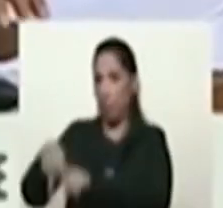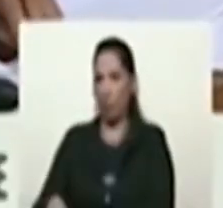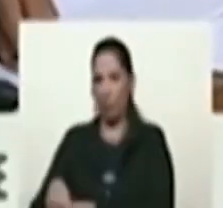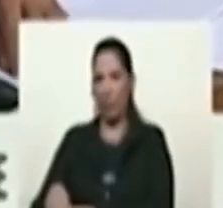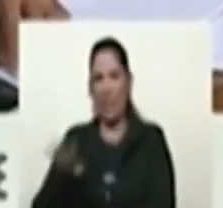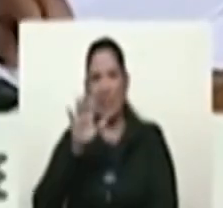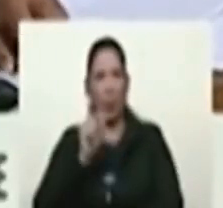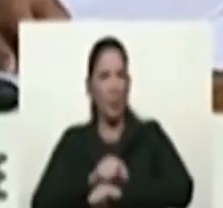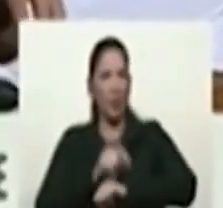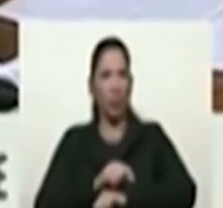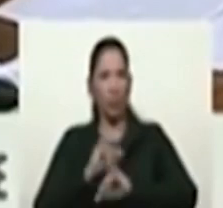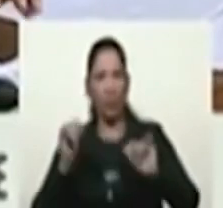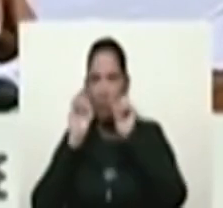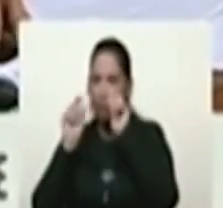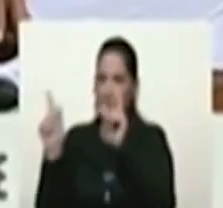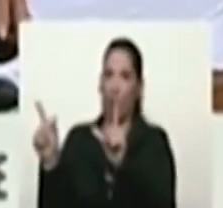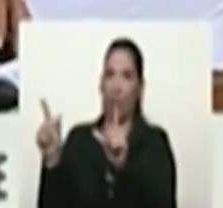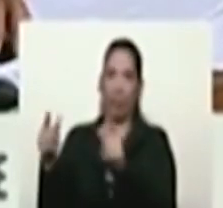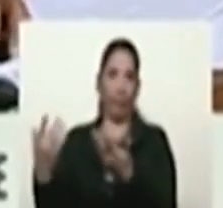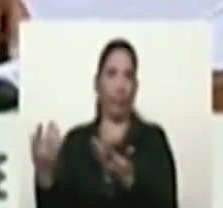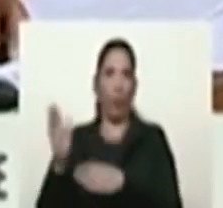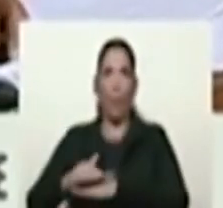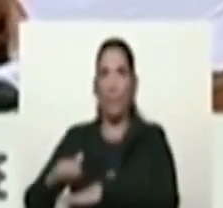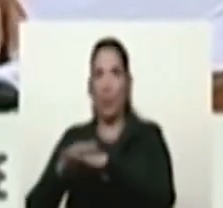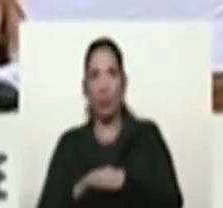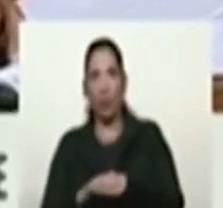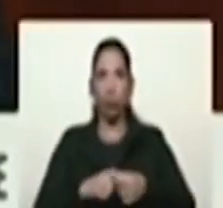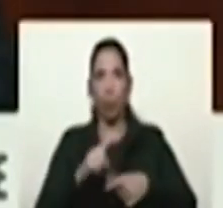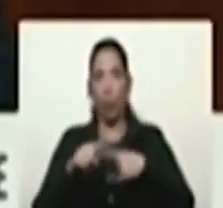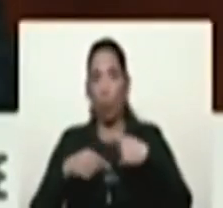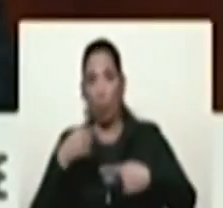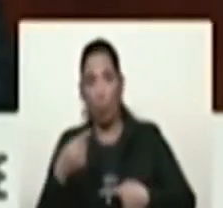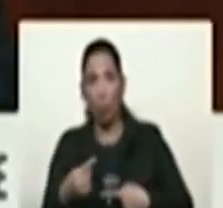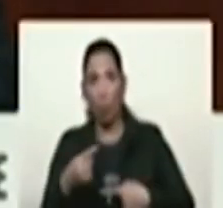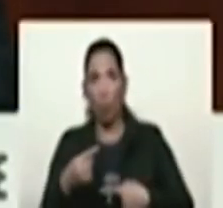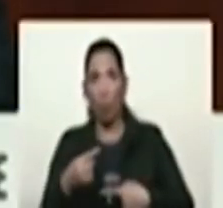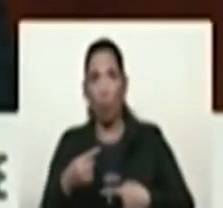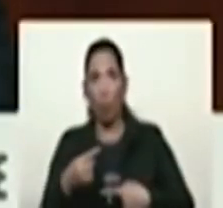Se dieron cuenta que ante la Asamblea Nacional Constituyente, insinuó que la de Zambrano es